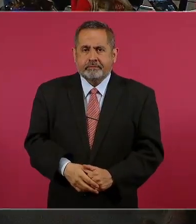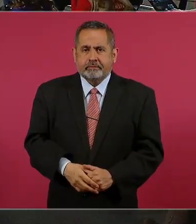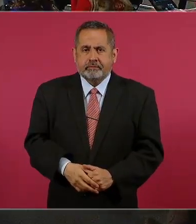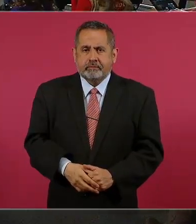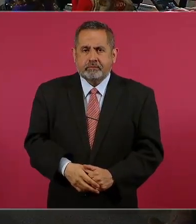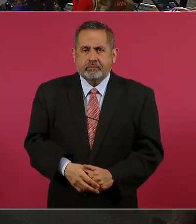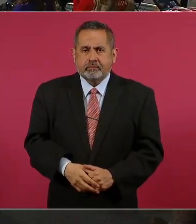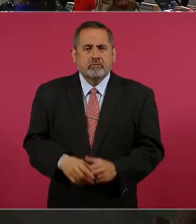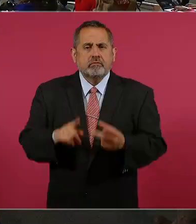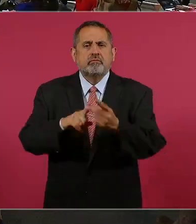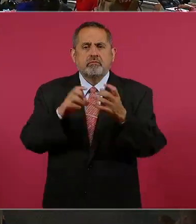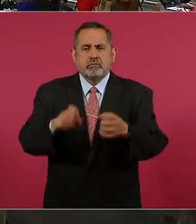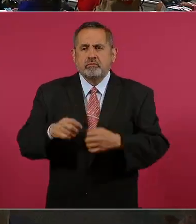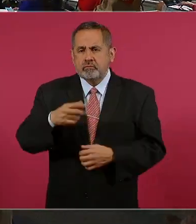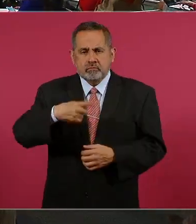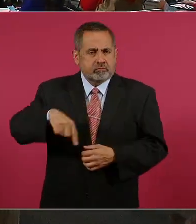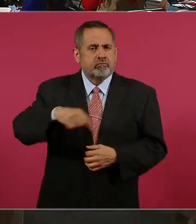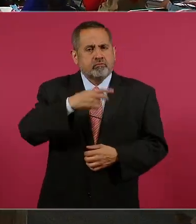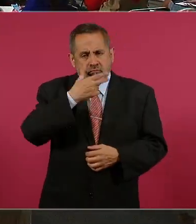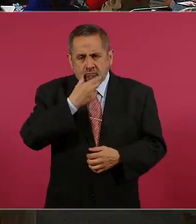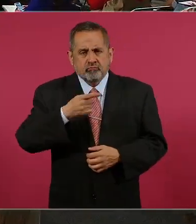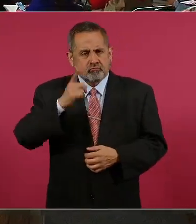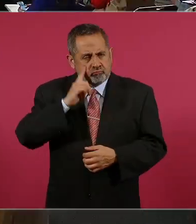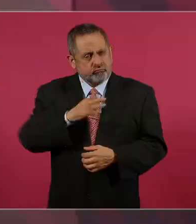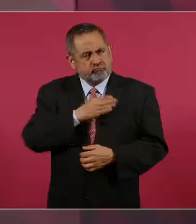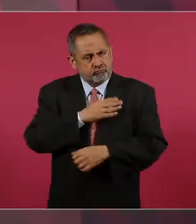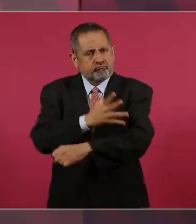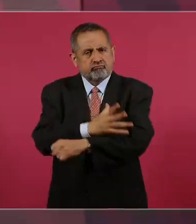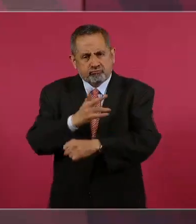los hombres, las mujeres de bien?